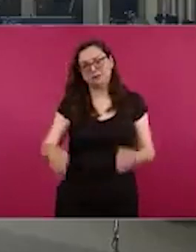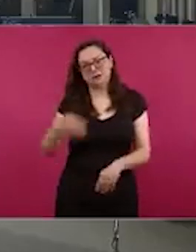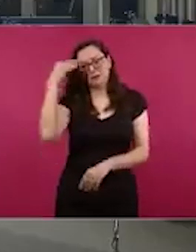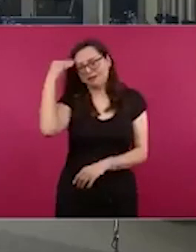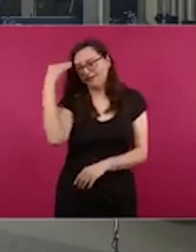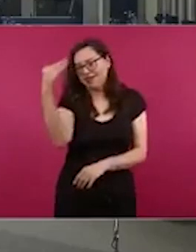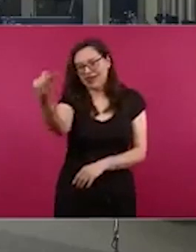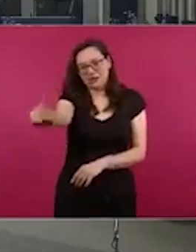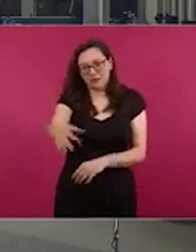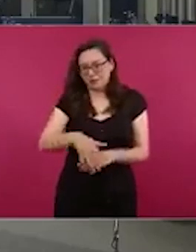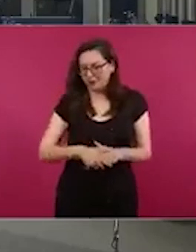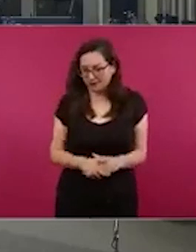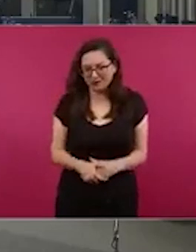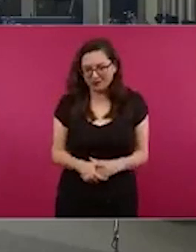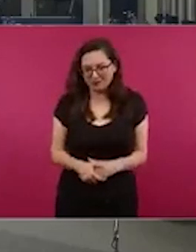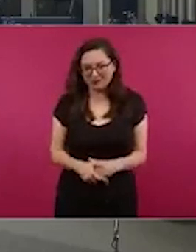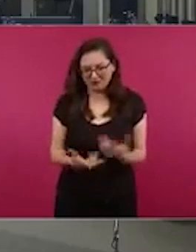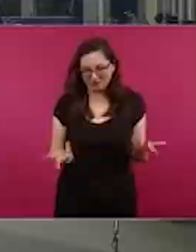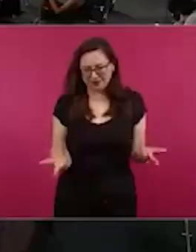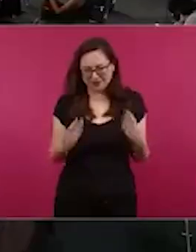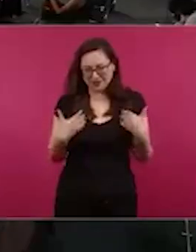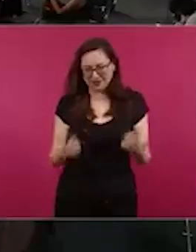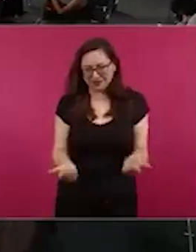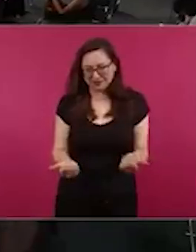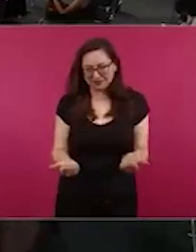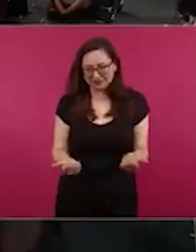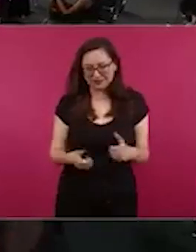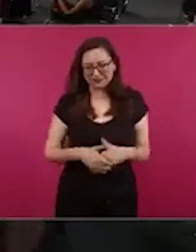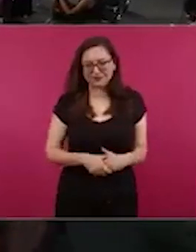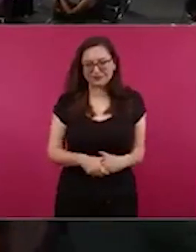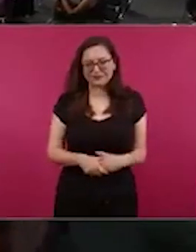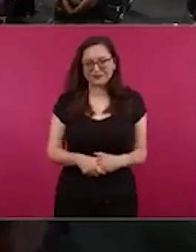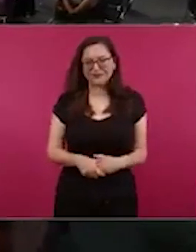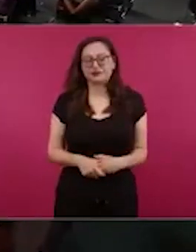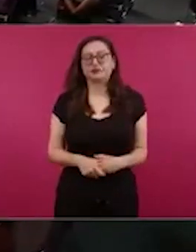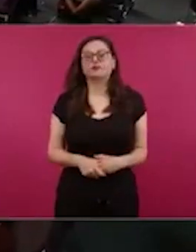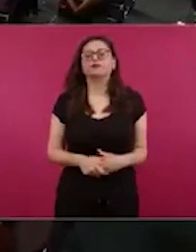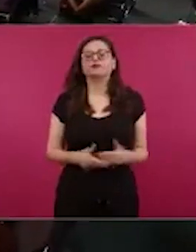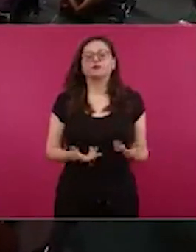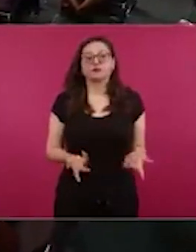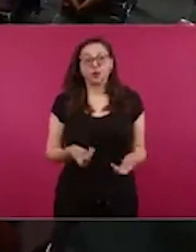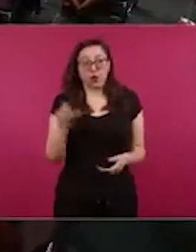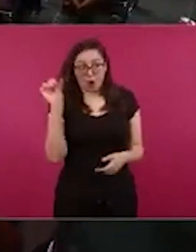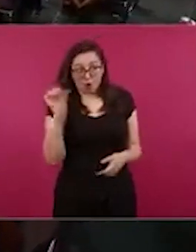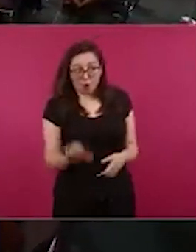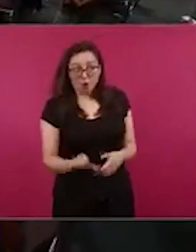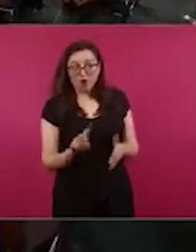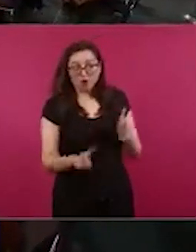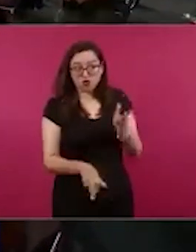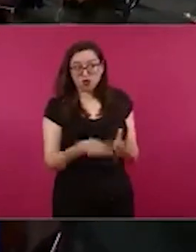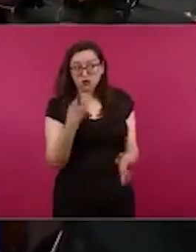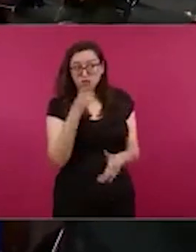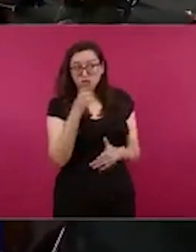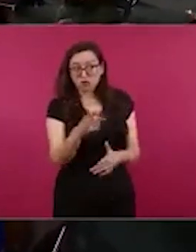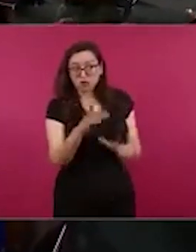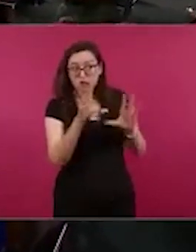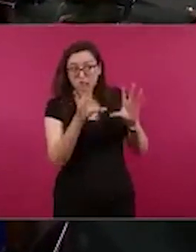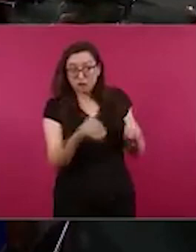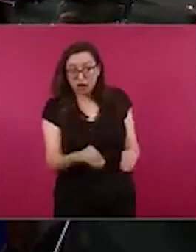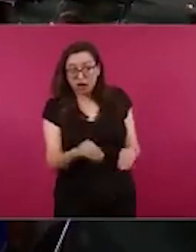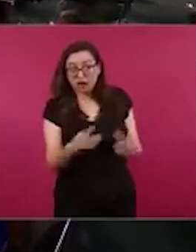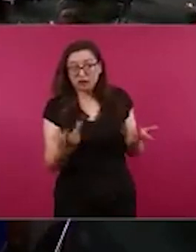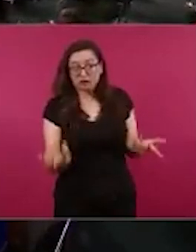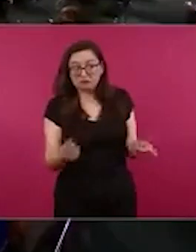prevé que sigan hoy algunos eh casos estamos avanzando bastante eh